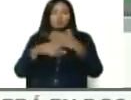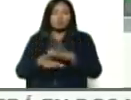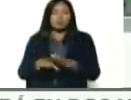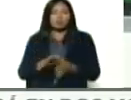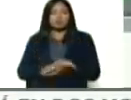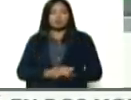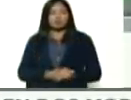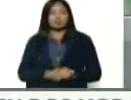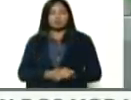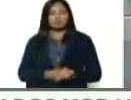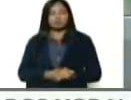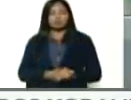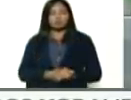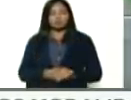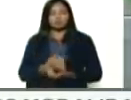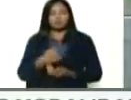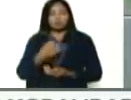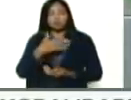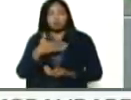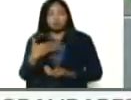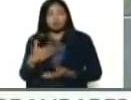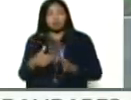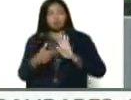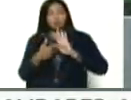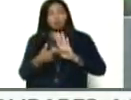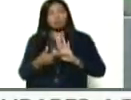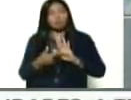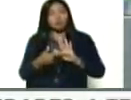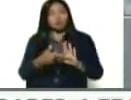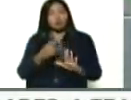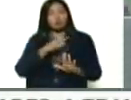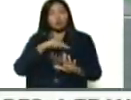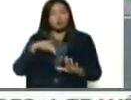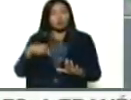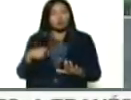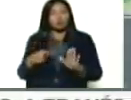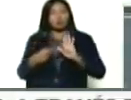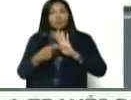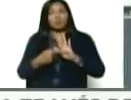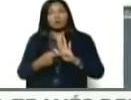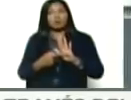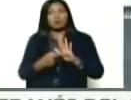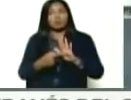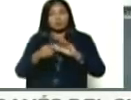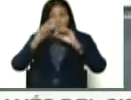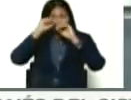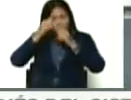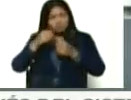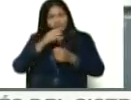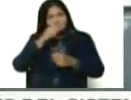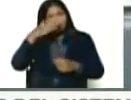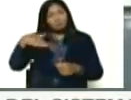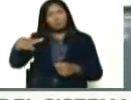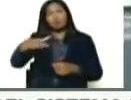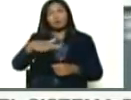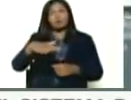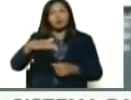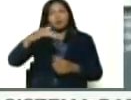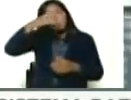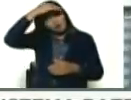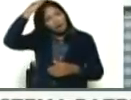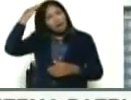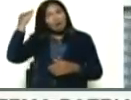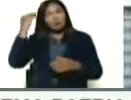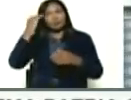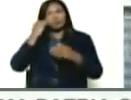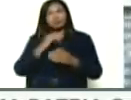quiero enviarle nuestras muestras de admiración al pueblo árabe sirio